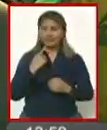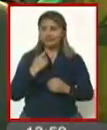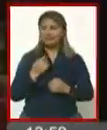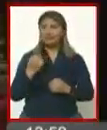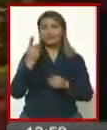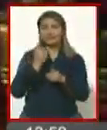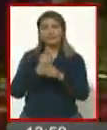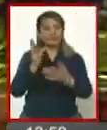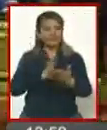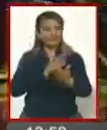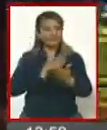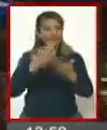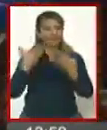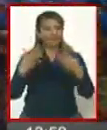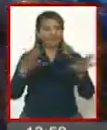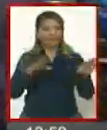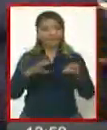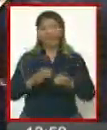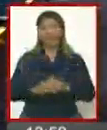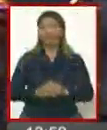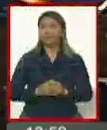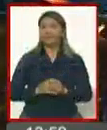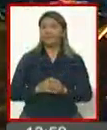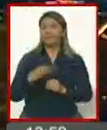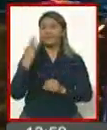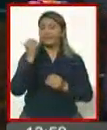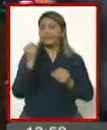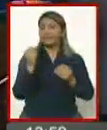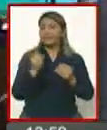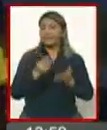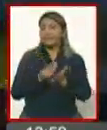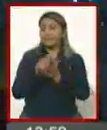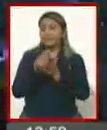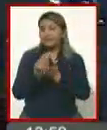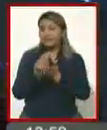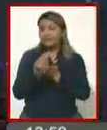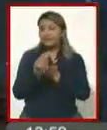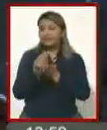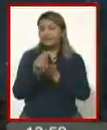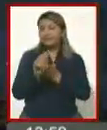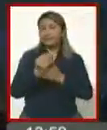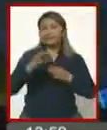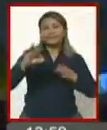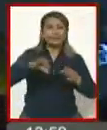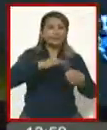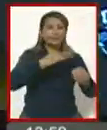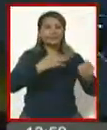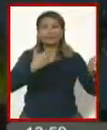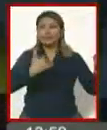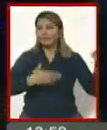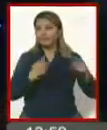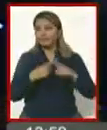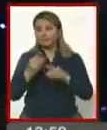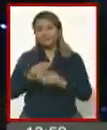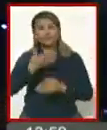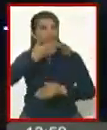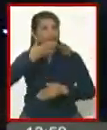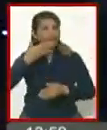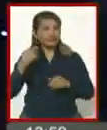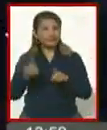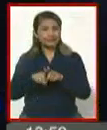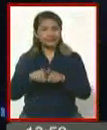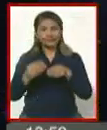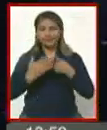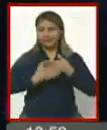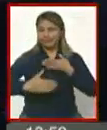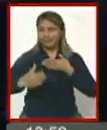Justamente para este concierto hemos hecho Pro Bellas Artes para comprar instrumentos, para que los chicos que estamos formando puedan mejorar y puedan seguir